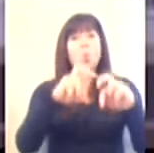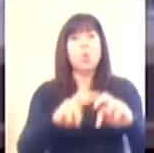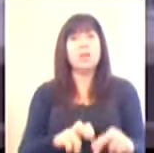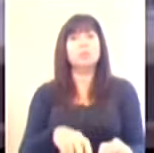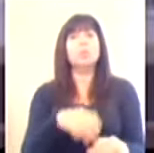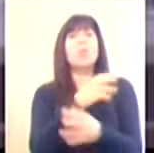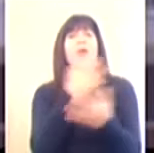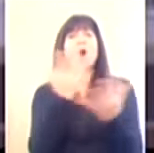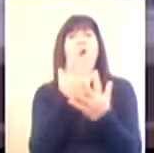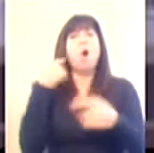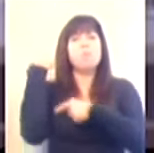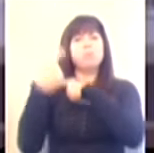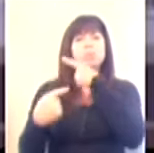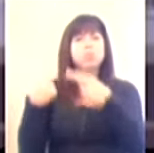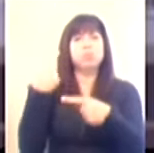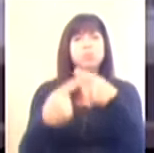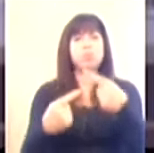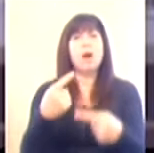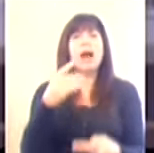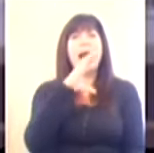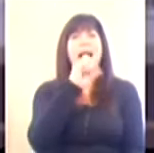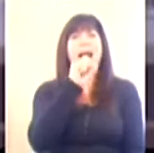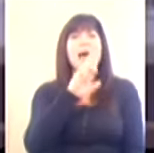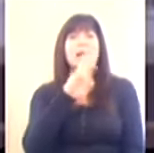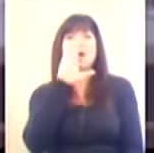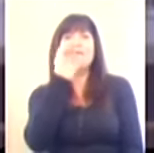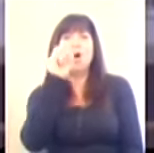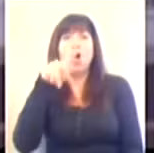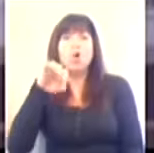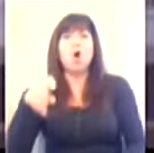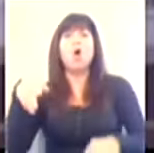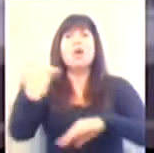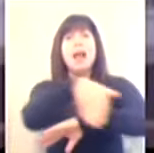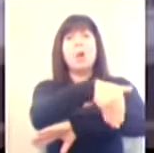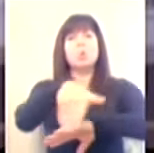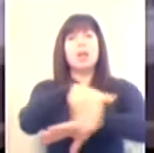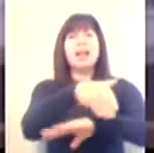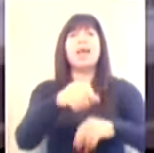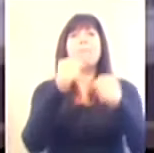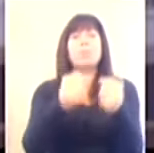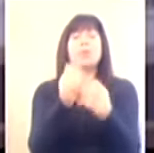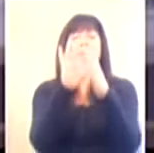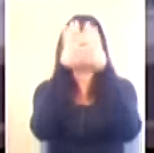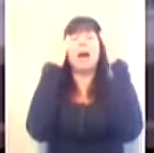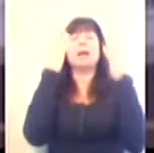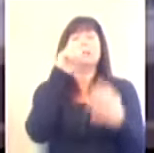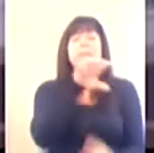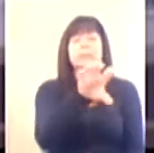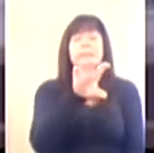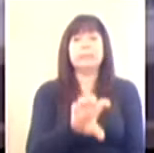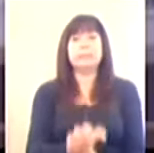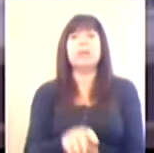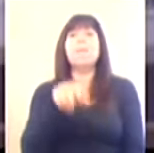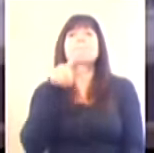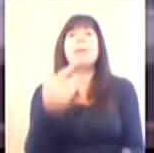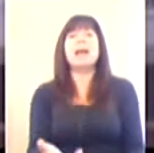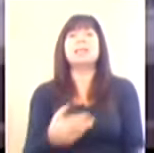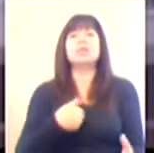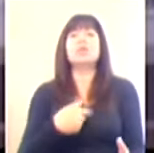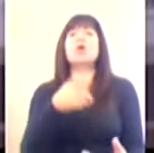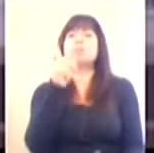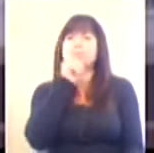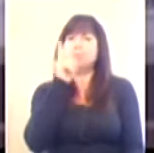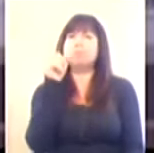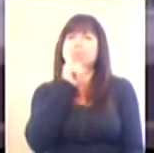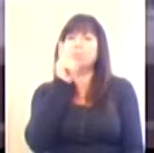la trayectoria de carbono neutralidad puede impactar en estos aspectos y para eso tenemos un programa muy interesante